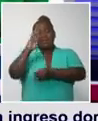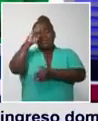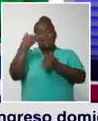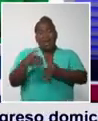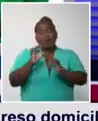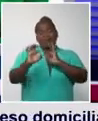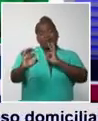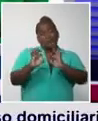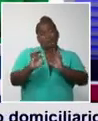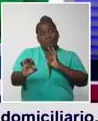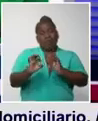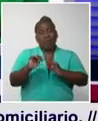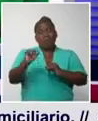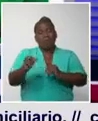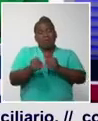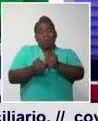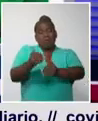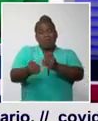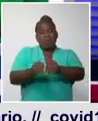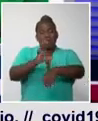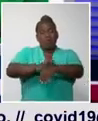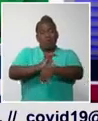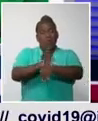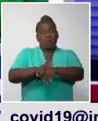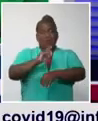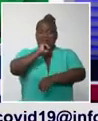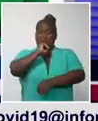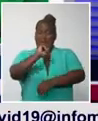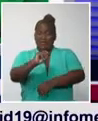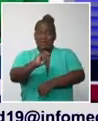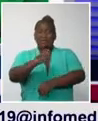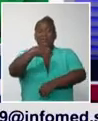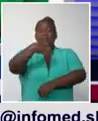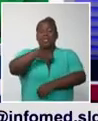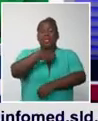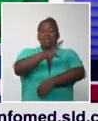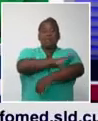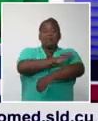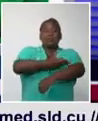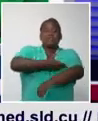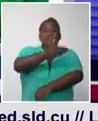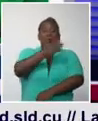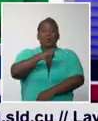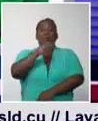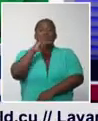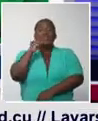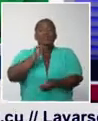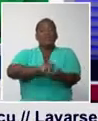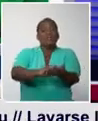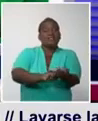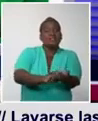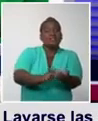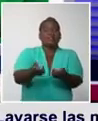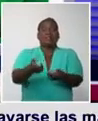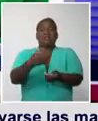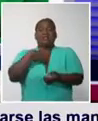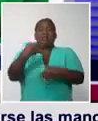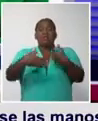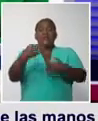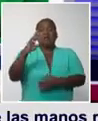evolución desfavorable de la enfermedad. Hipertensión arterial, diabetes mellitus e enfermedad renal